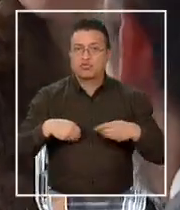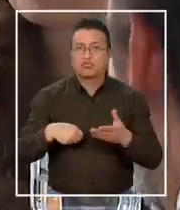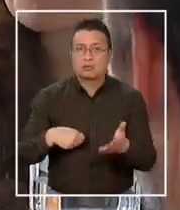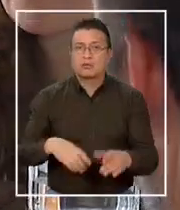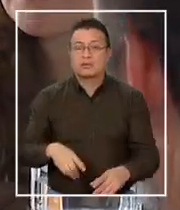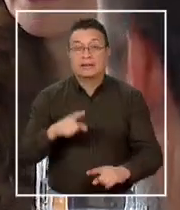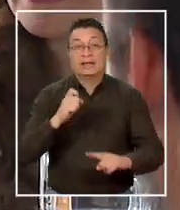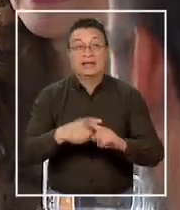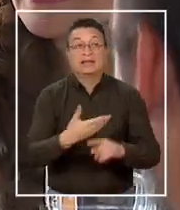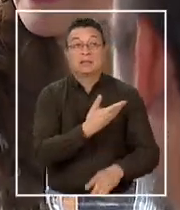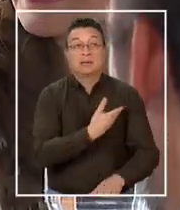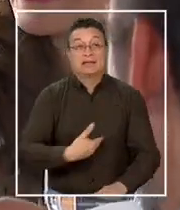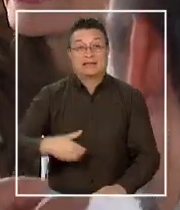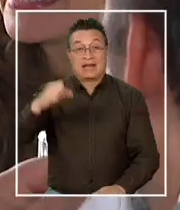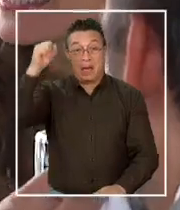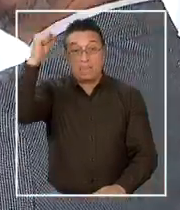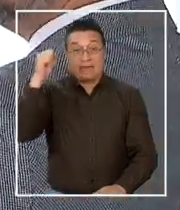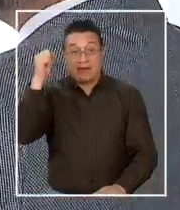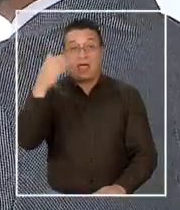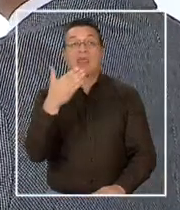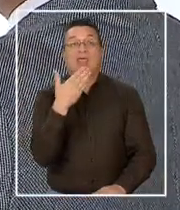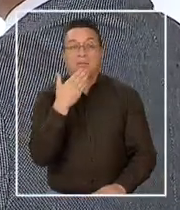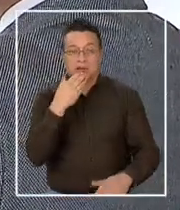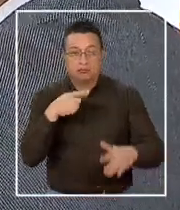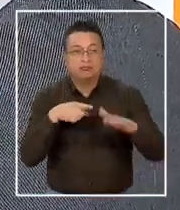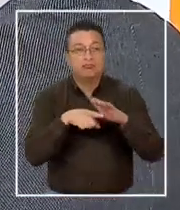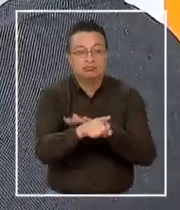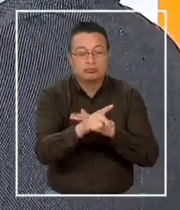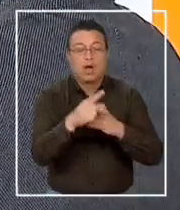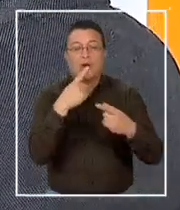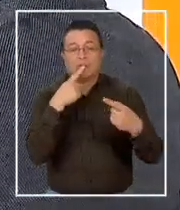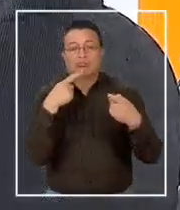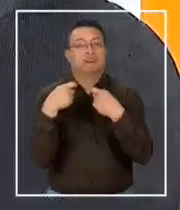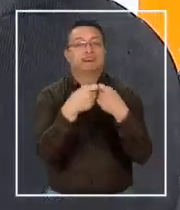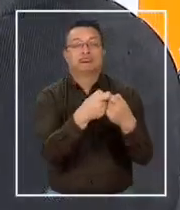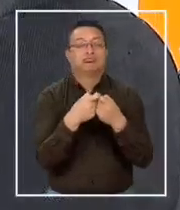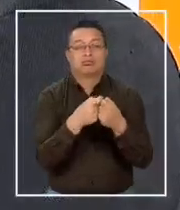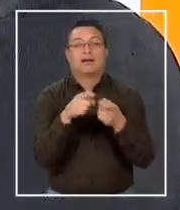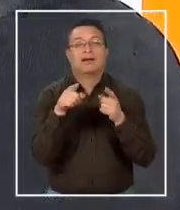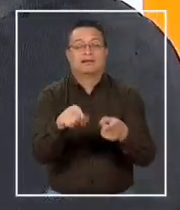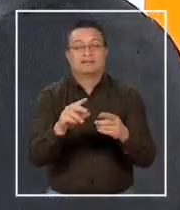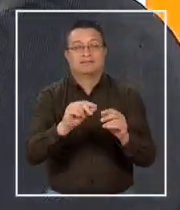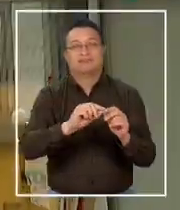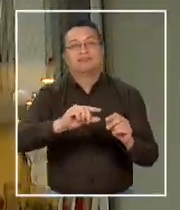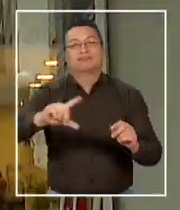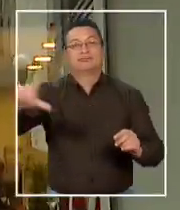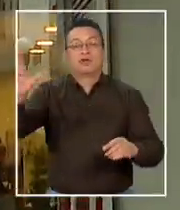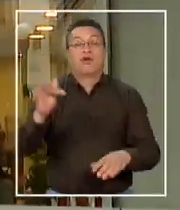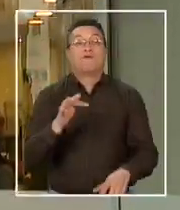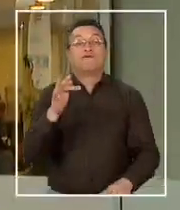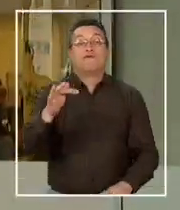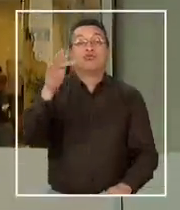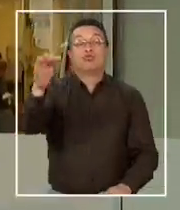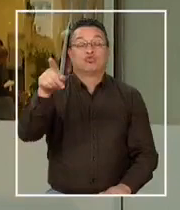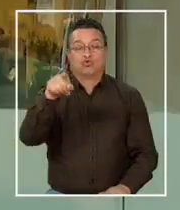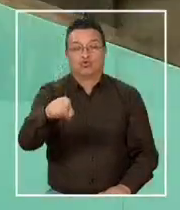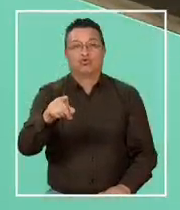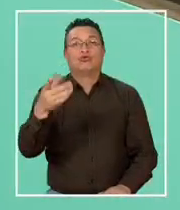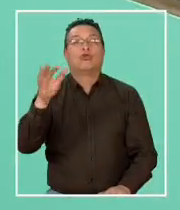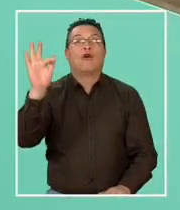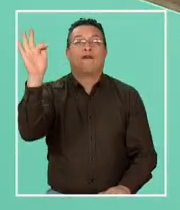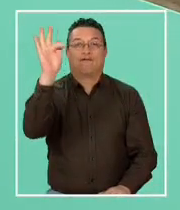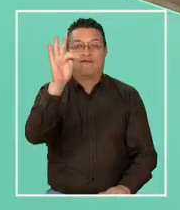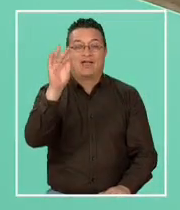El expresidente Sebastián Piñera también se sumó al intenso debate político que ha suscitado el futuro del sistema privado de